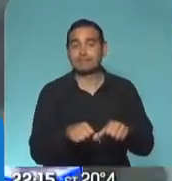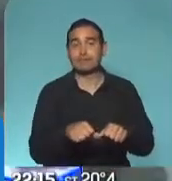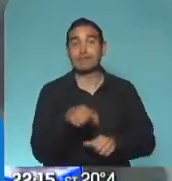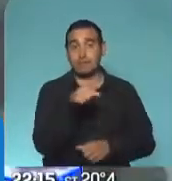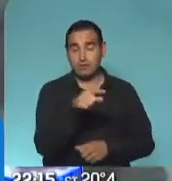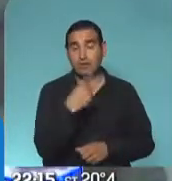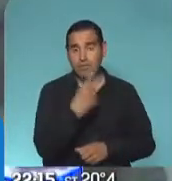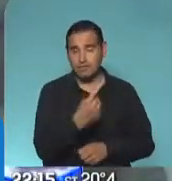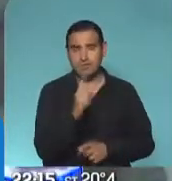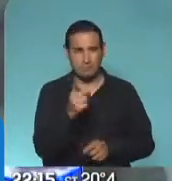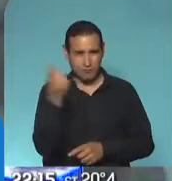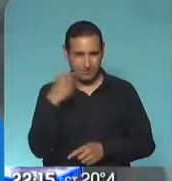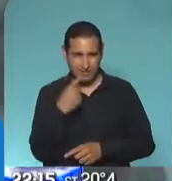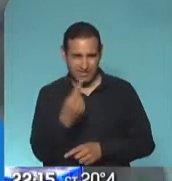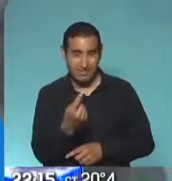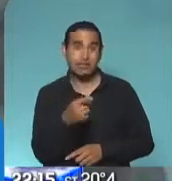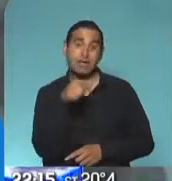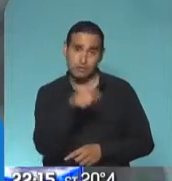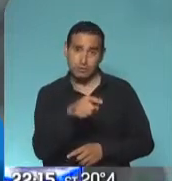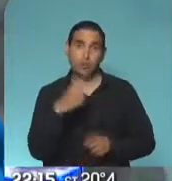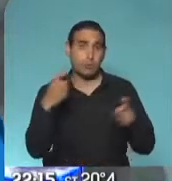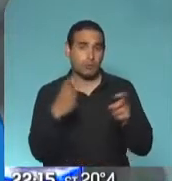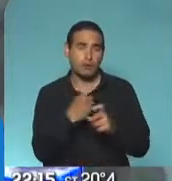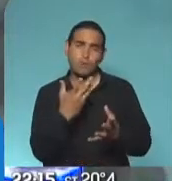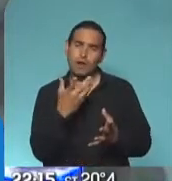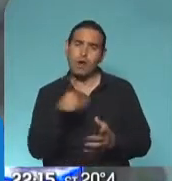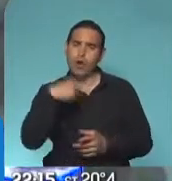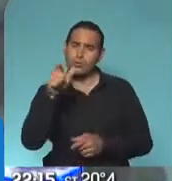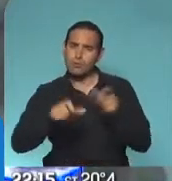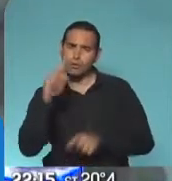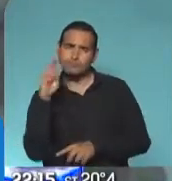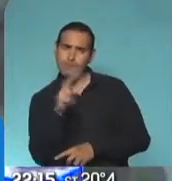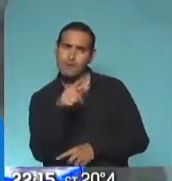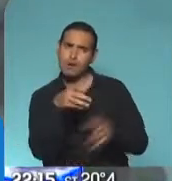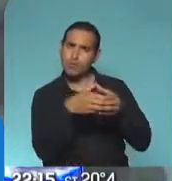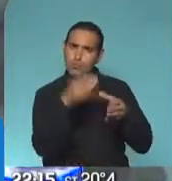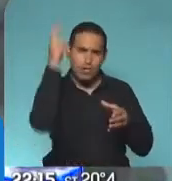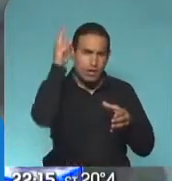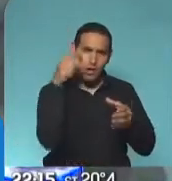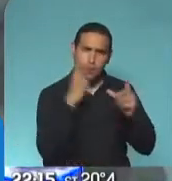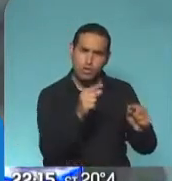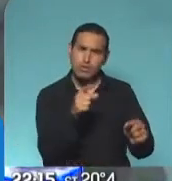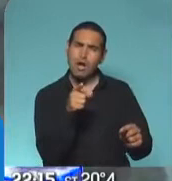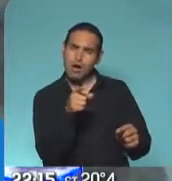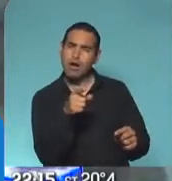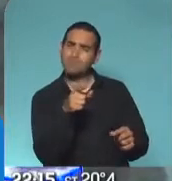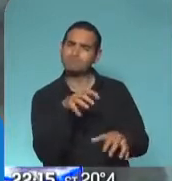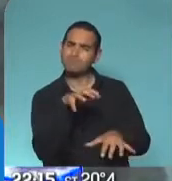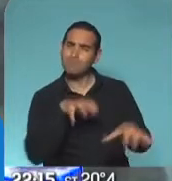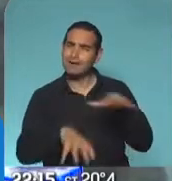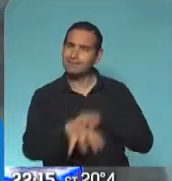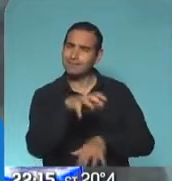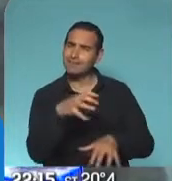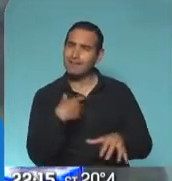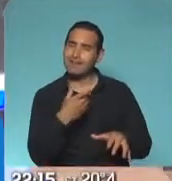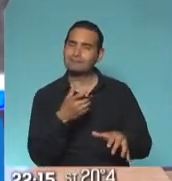y esto es lo que te decía al principio, que está generando cierta empatía con el resto de la población, sobre todo de las clases medias. Están señalando que esto provocaría una